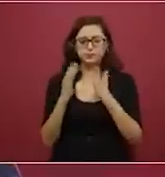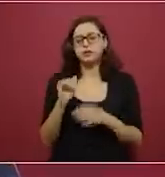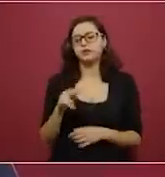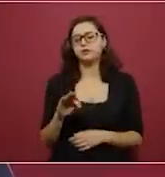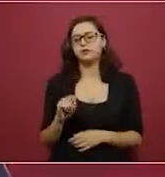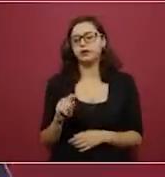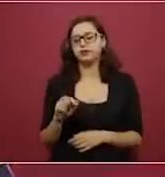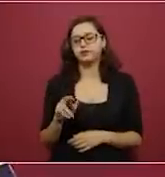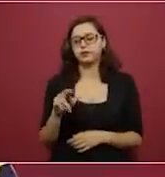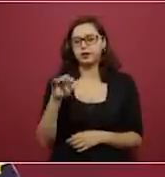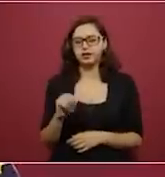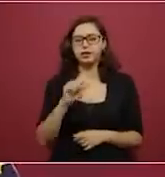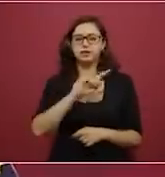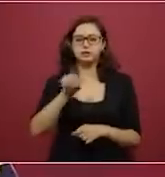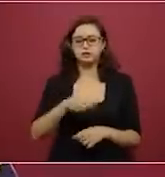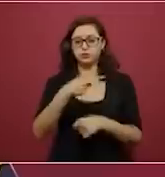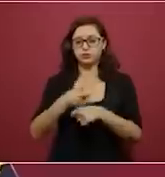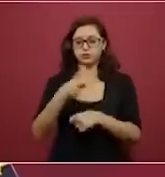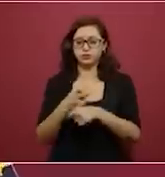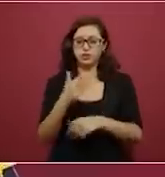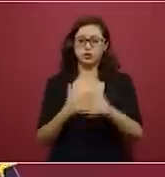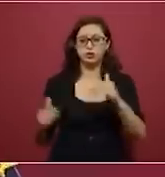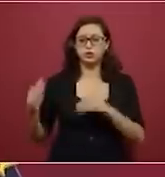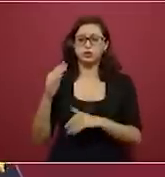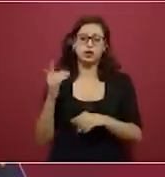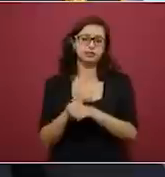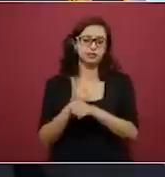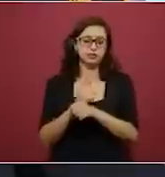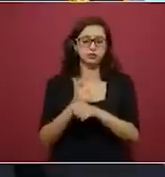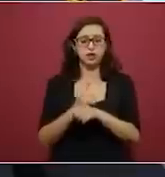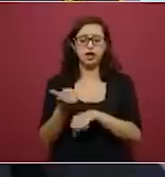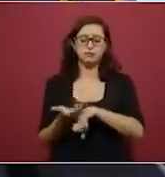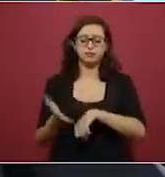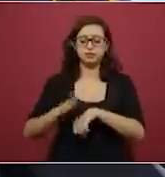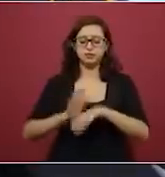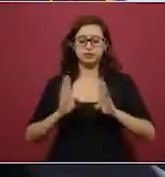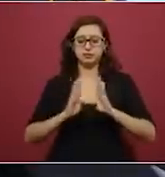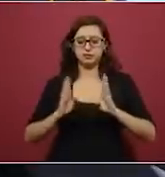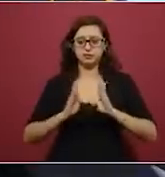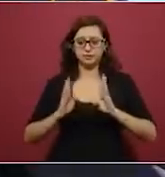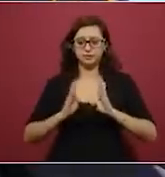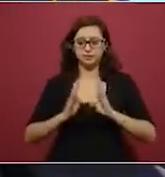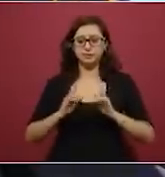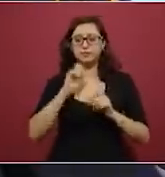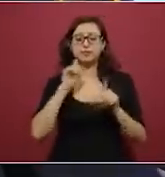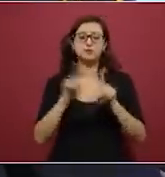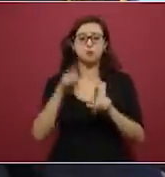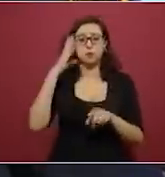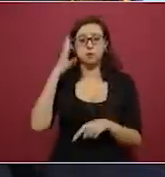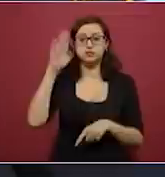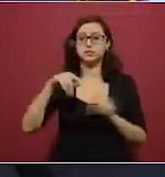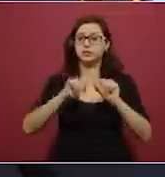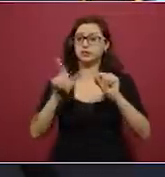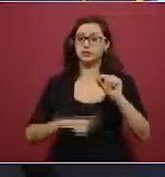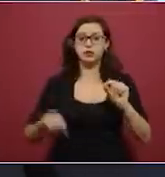en la escuela superior de guerra la licenciatura en administración militar y el colegio de redes a nacional para la maestría en seguridad defensa